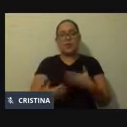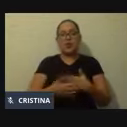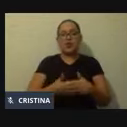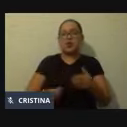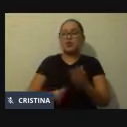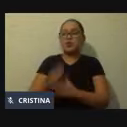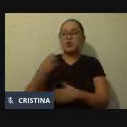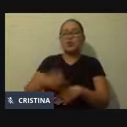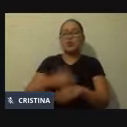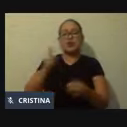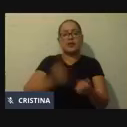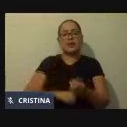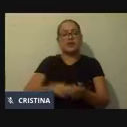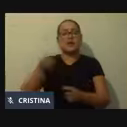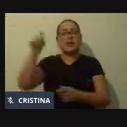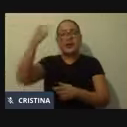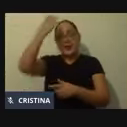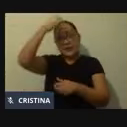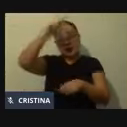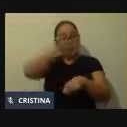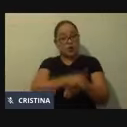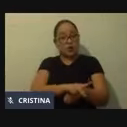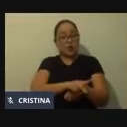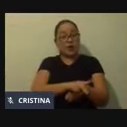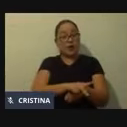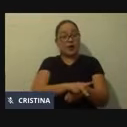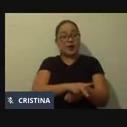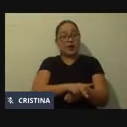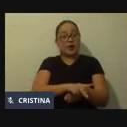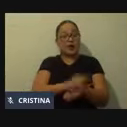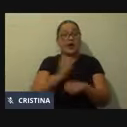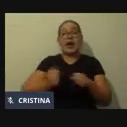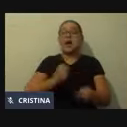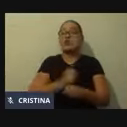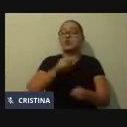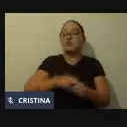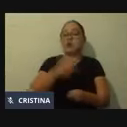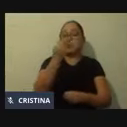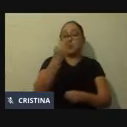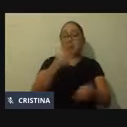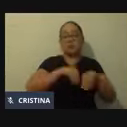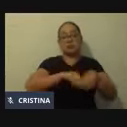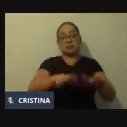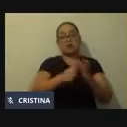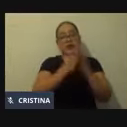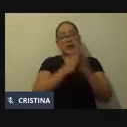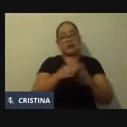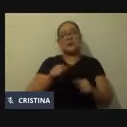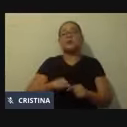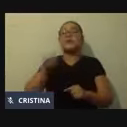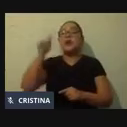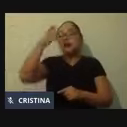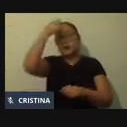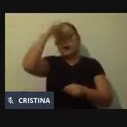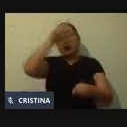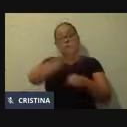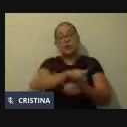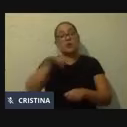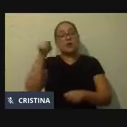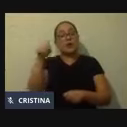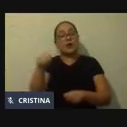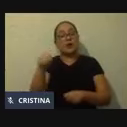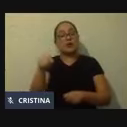que había en Europa, en ese momento, este libro fue publicado en 2009, las lecturas que había en ese momento